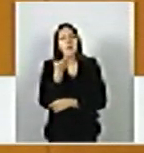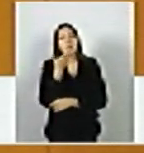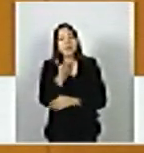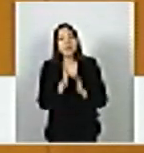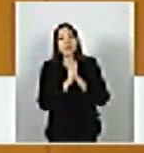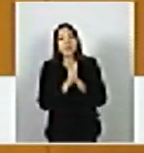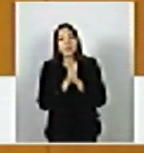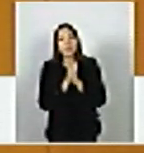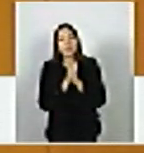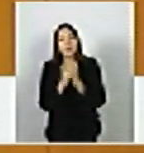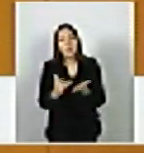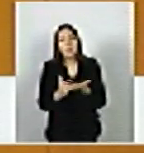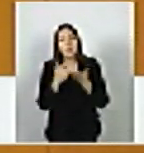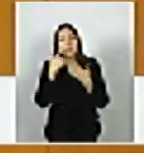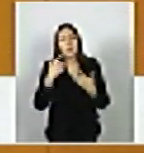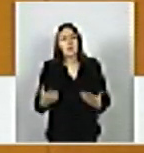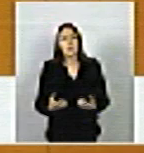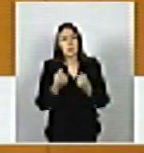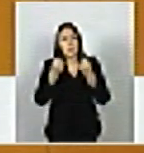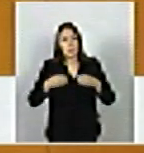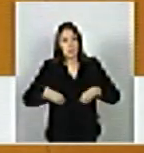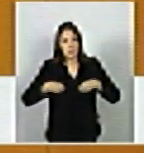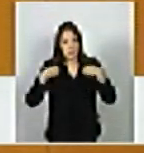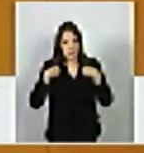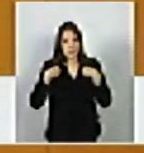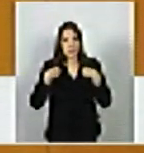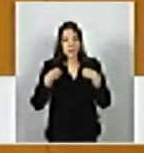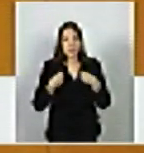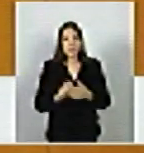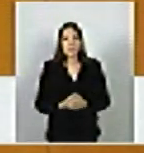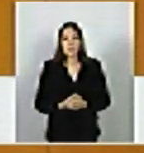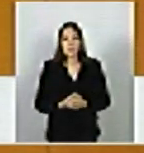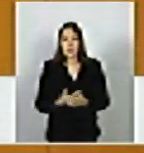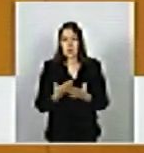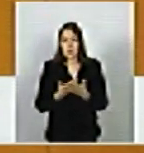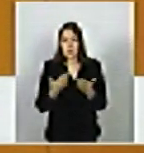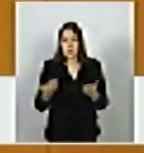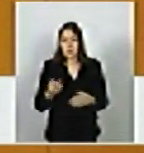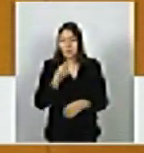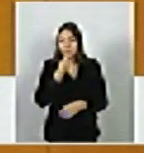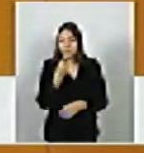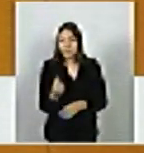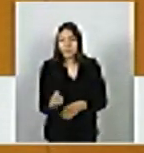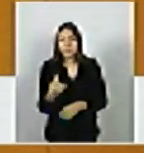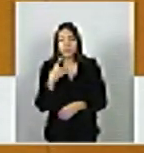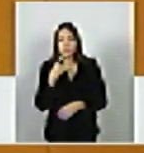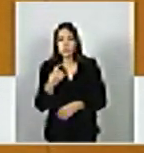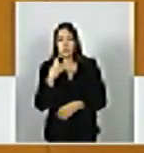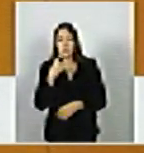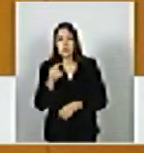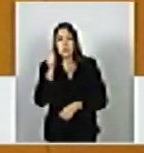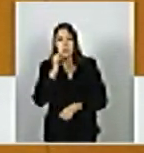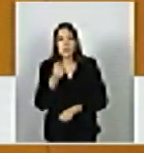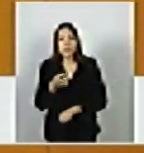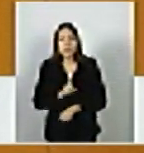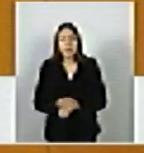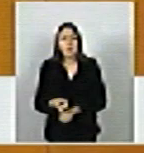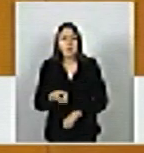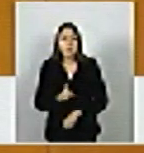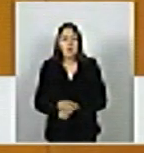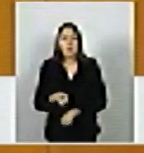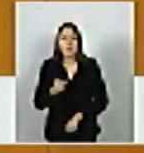el niño. Por lo cual, la lucha con todas sus fuerzas de este pequeño que hace día con